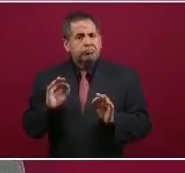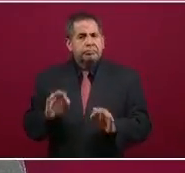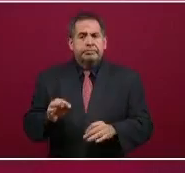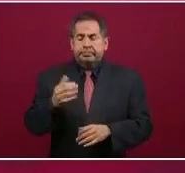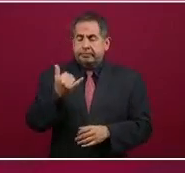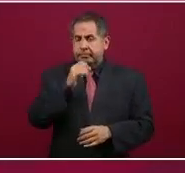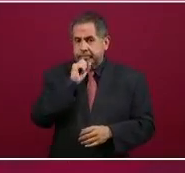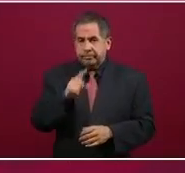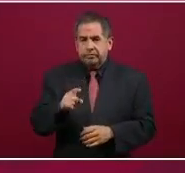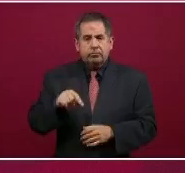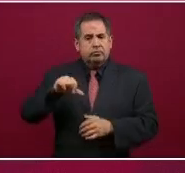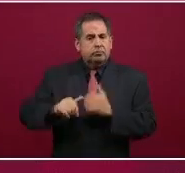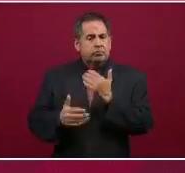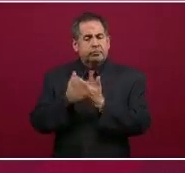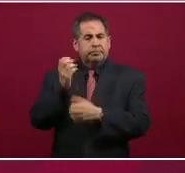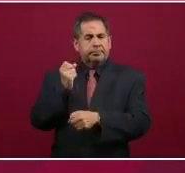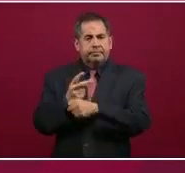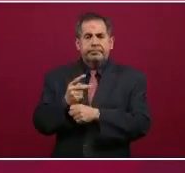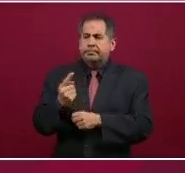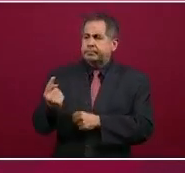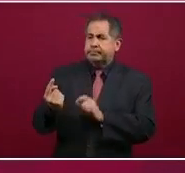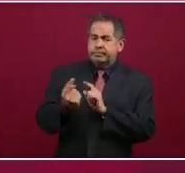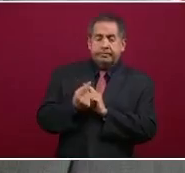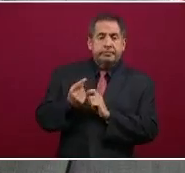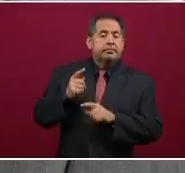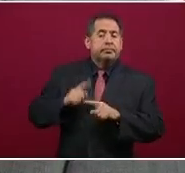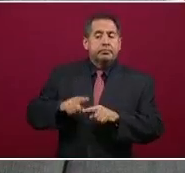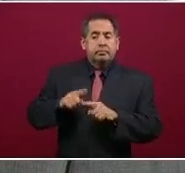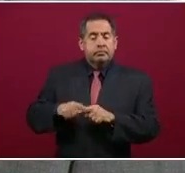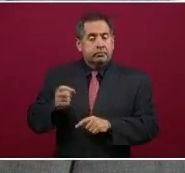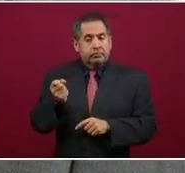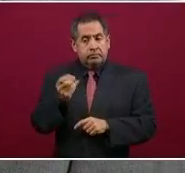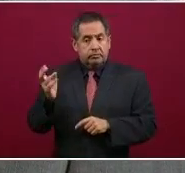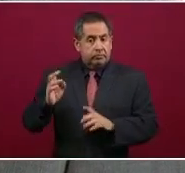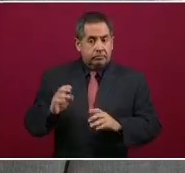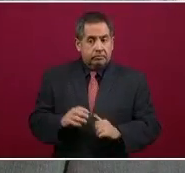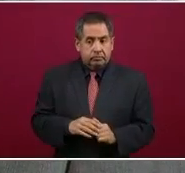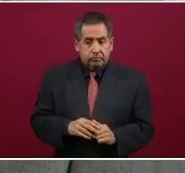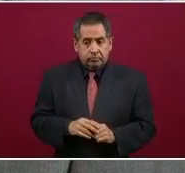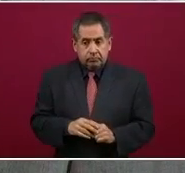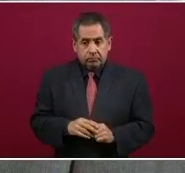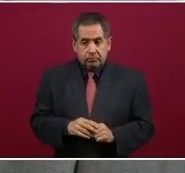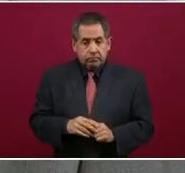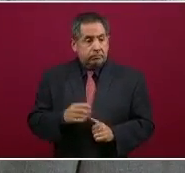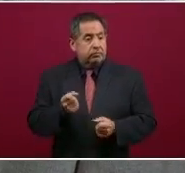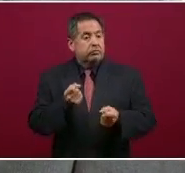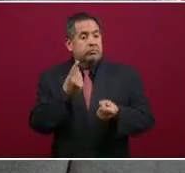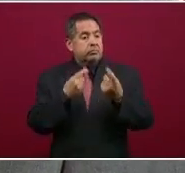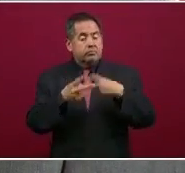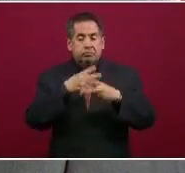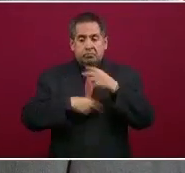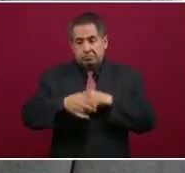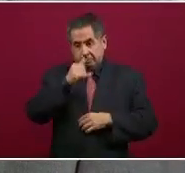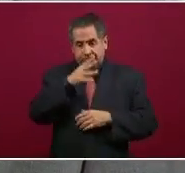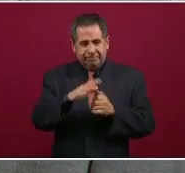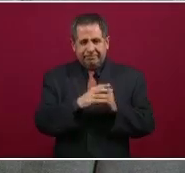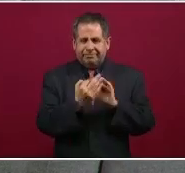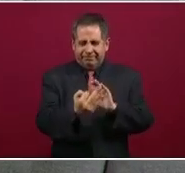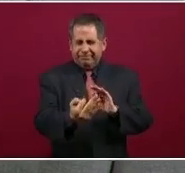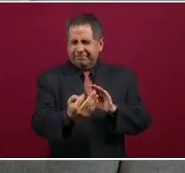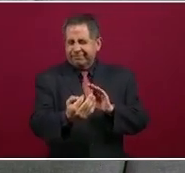y hoy temprano hasta los que vienen a protestar aquí frente al